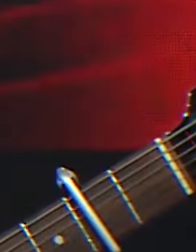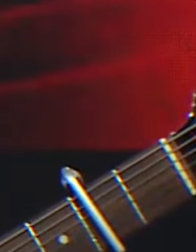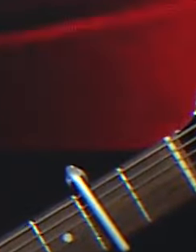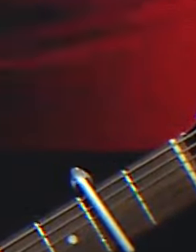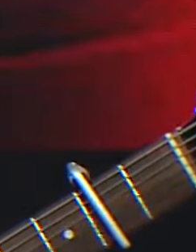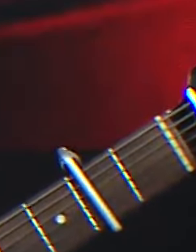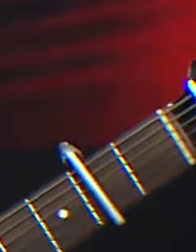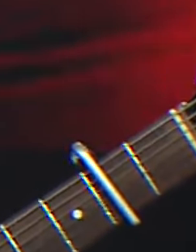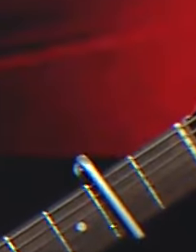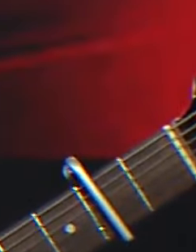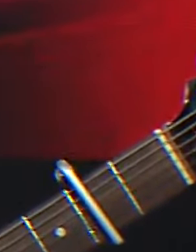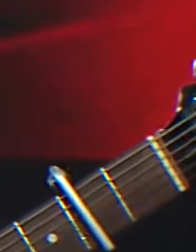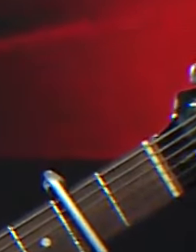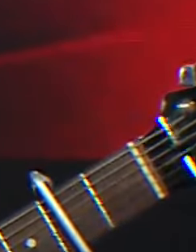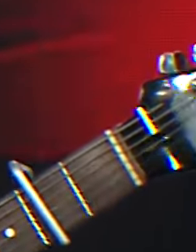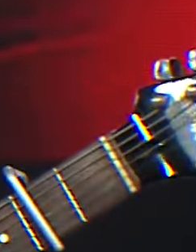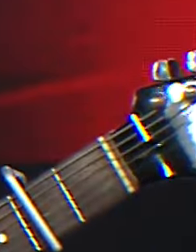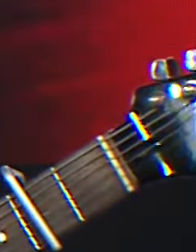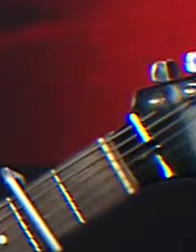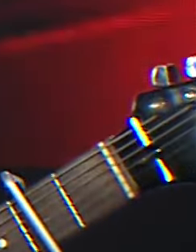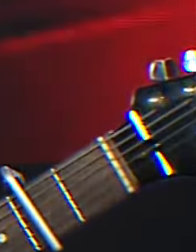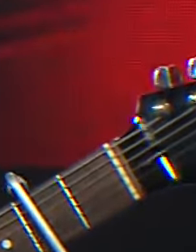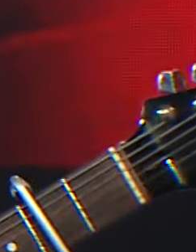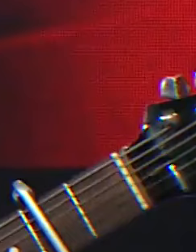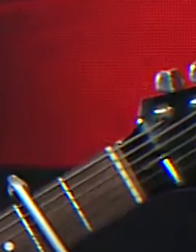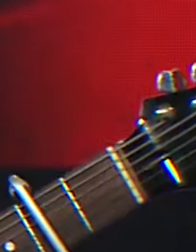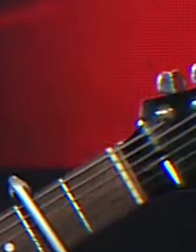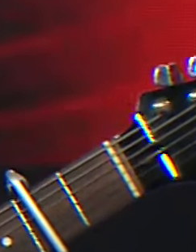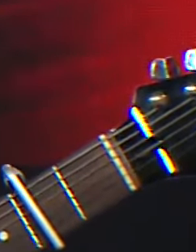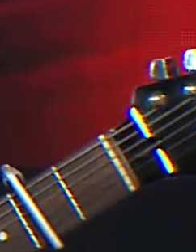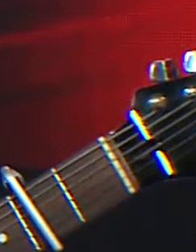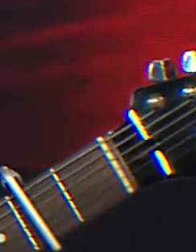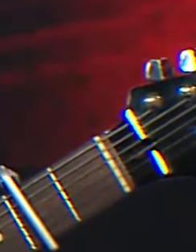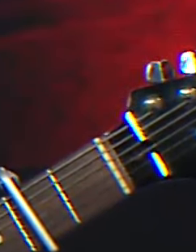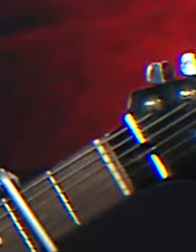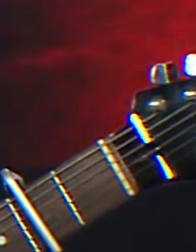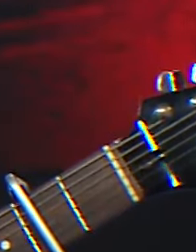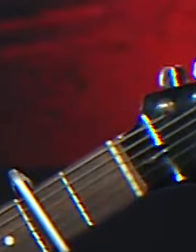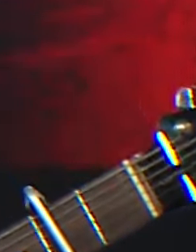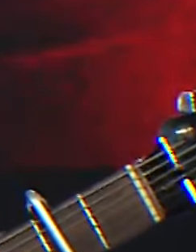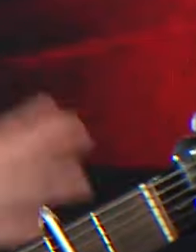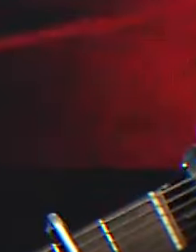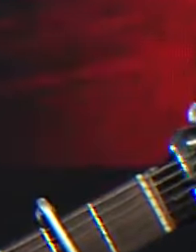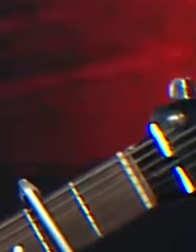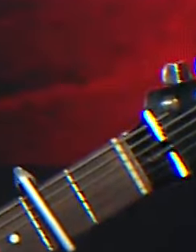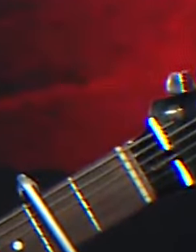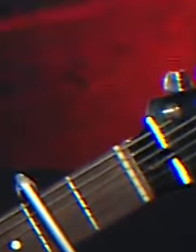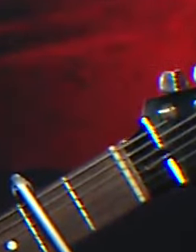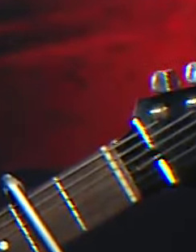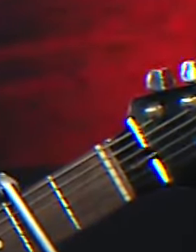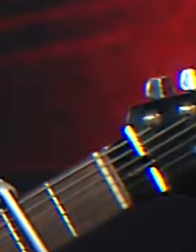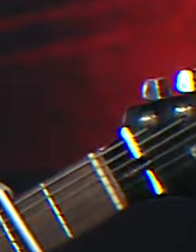hay más desarrollo, o sea, hay más canciones. La instrumentación es diferente. También por dónde lo grabé, lo grabé en un